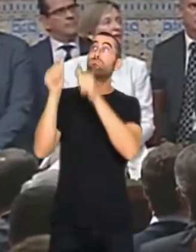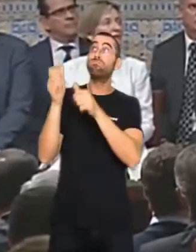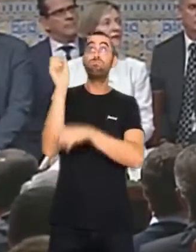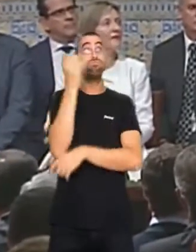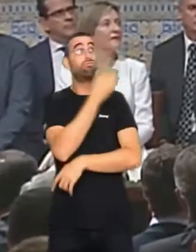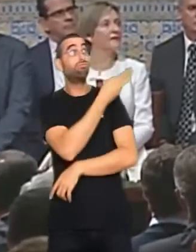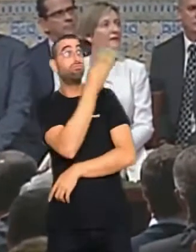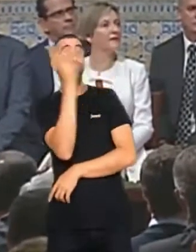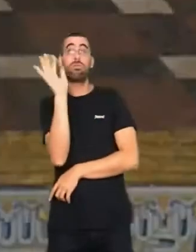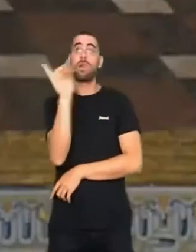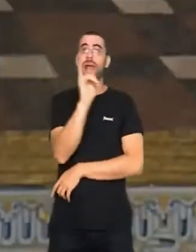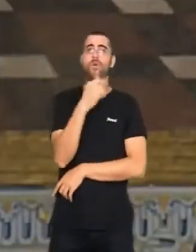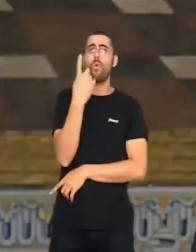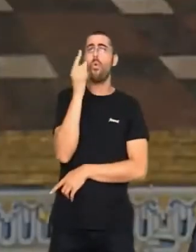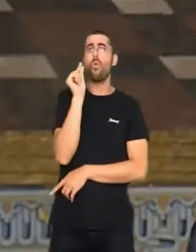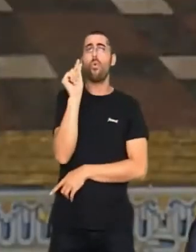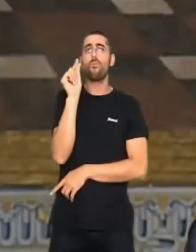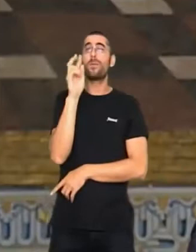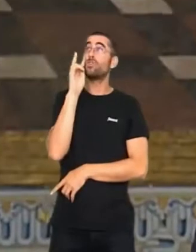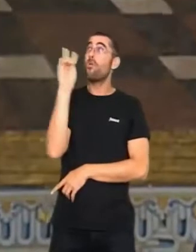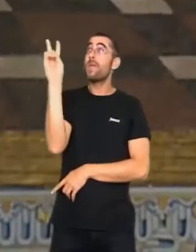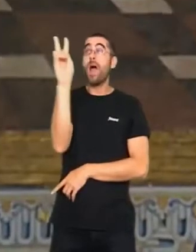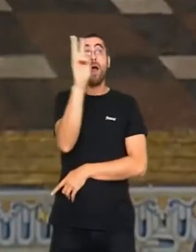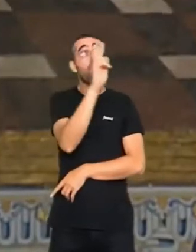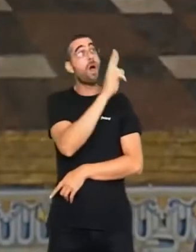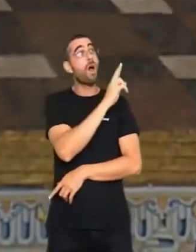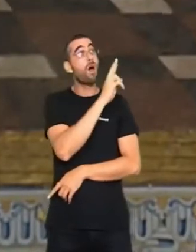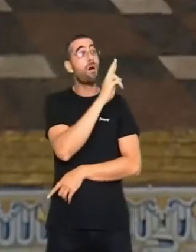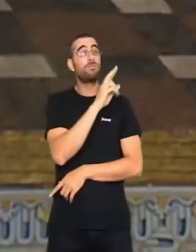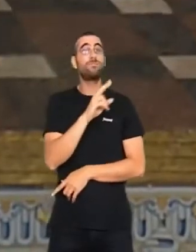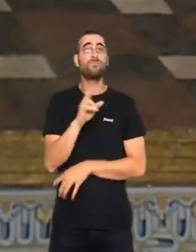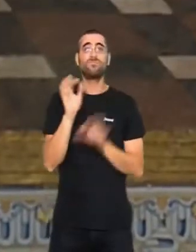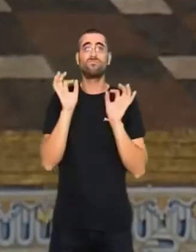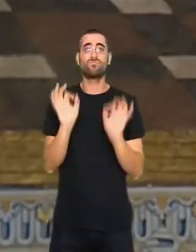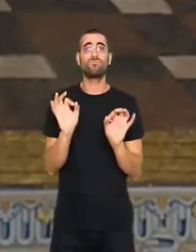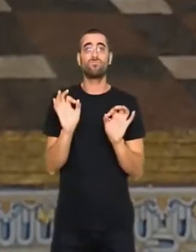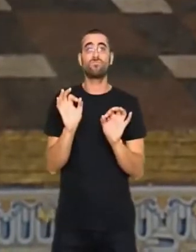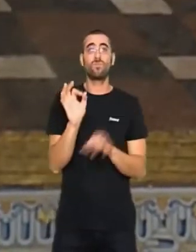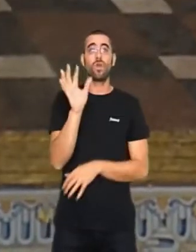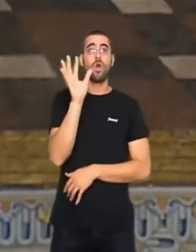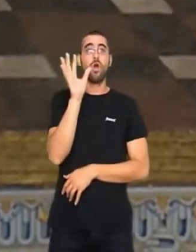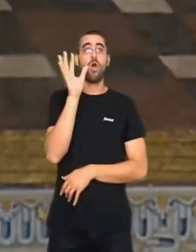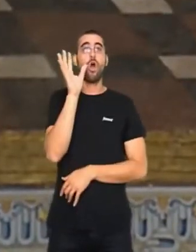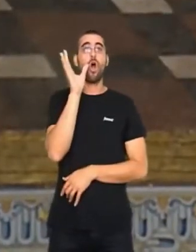Miremos un momento en las pinturas murales. Son todos hombres